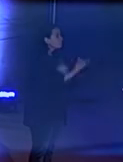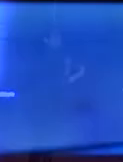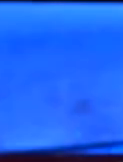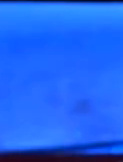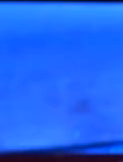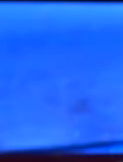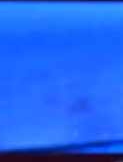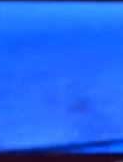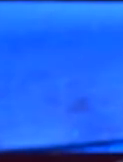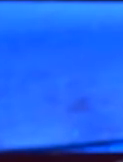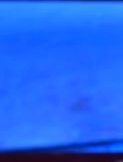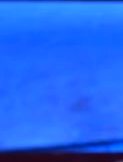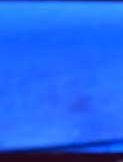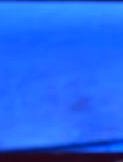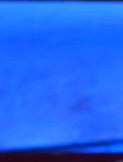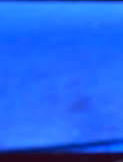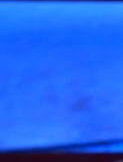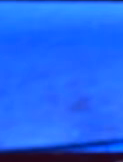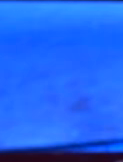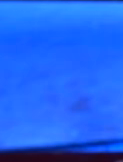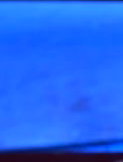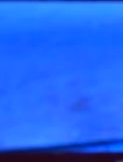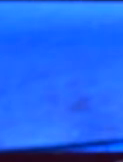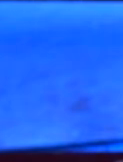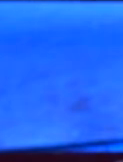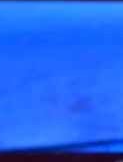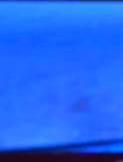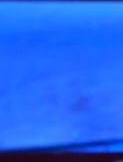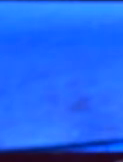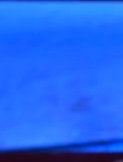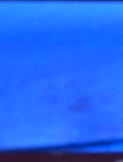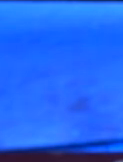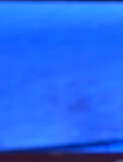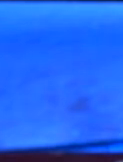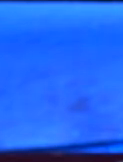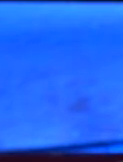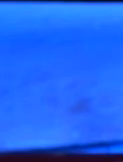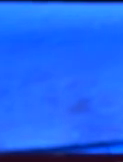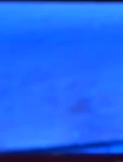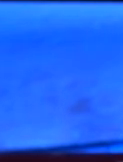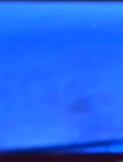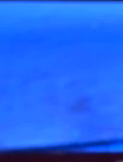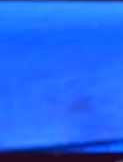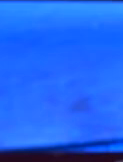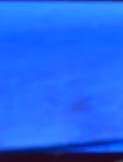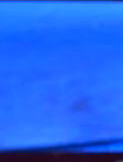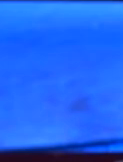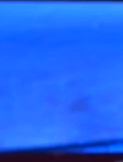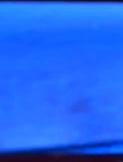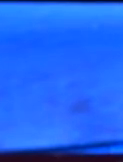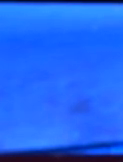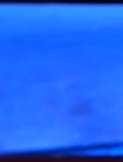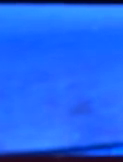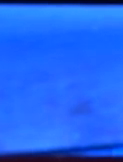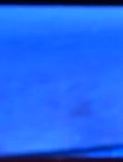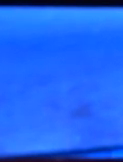en función de sus inquietudes, deseos y tiempo libre, que para mí personalmente es lo más importante, que el laboratorio no lo veo como un